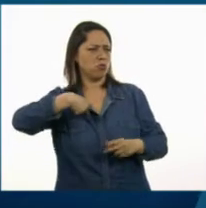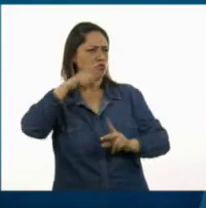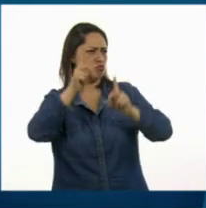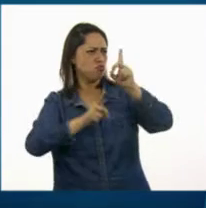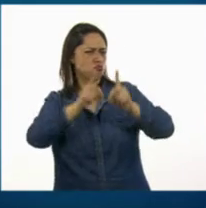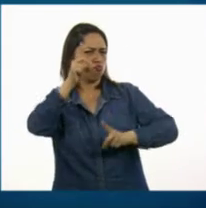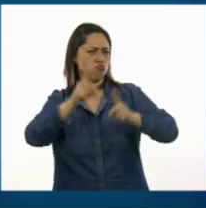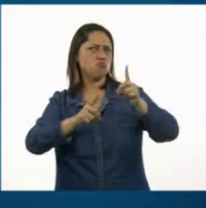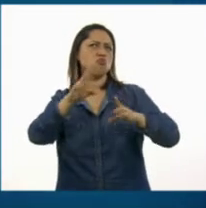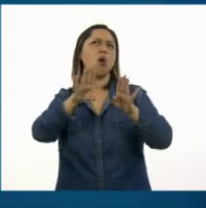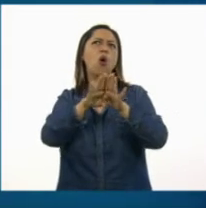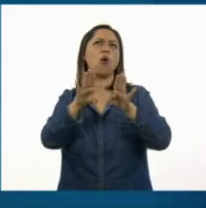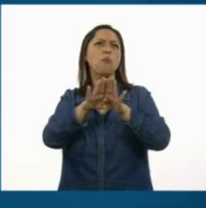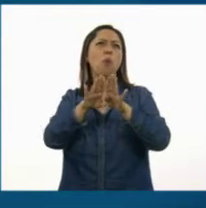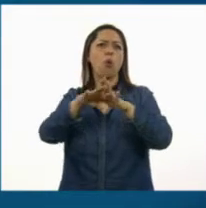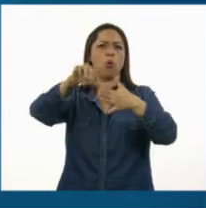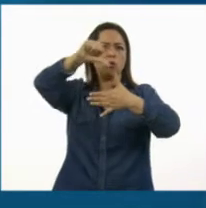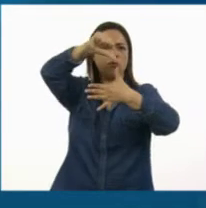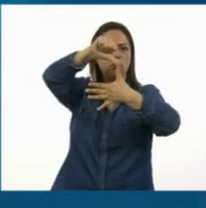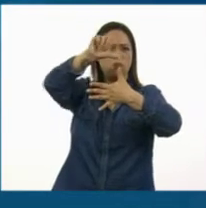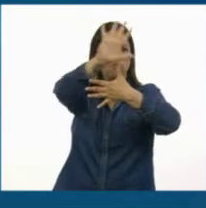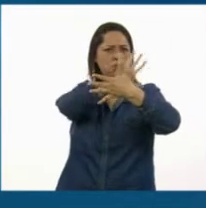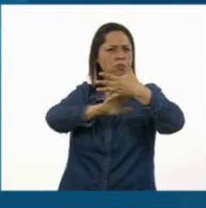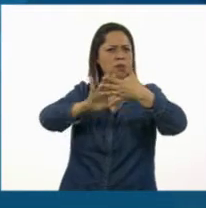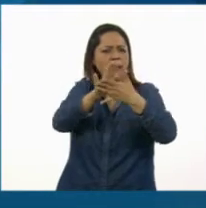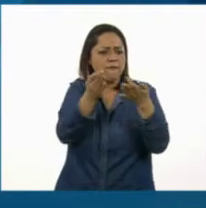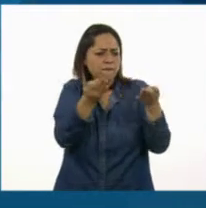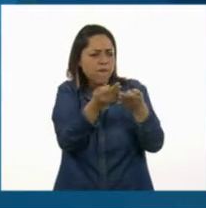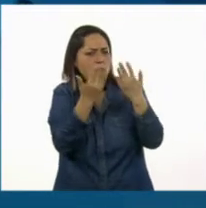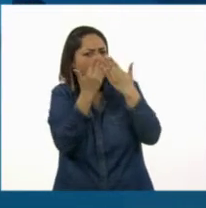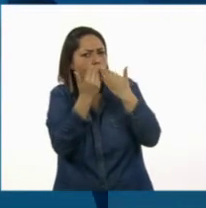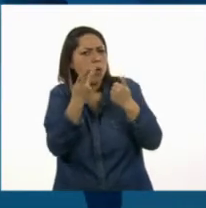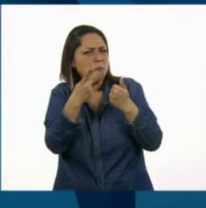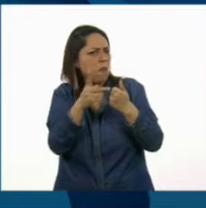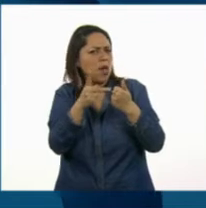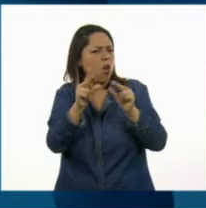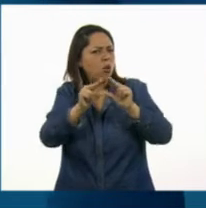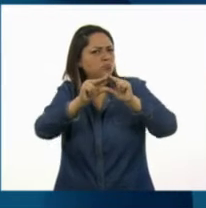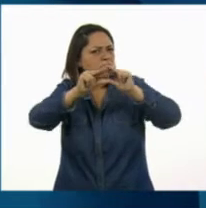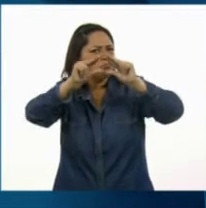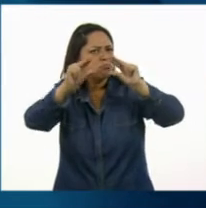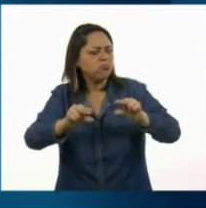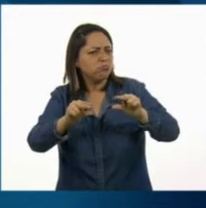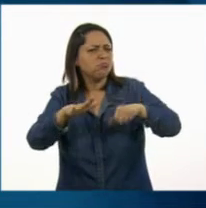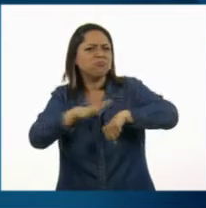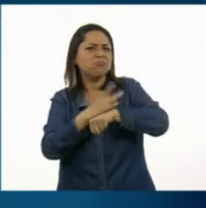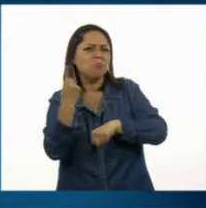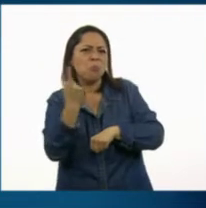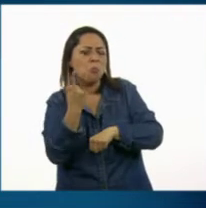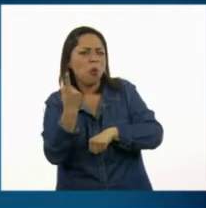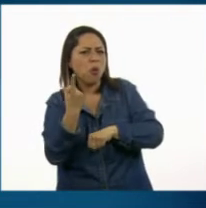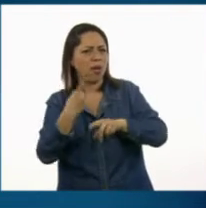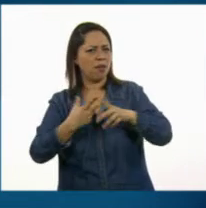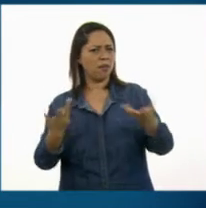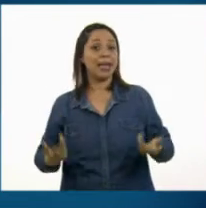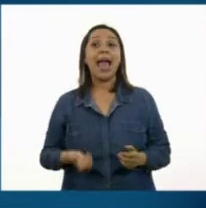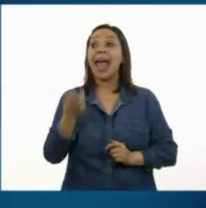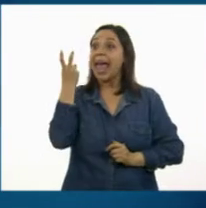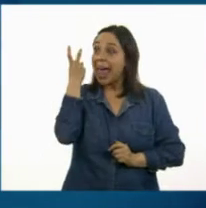el clima frío, pero sí el polar. No entiendo por qué pasa esto. Esa es